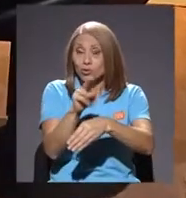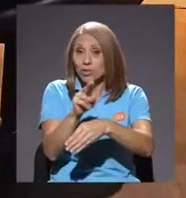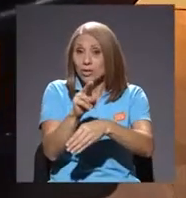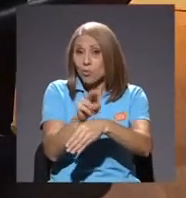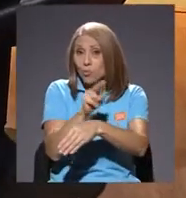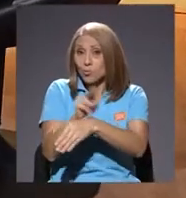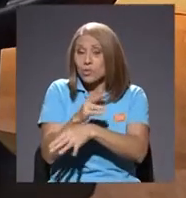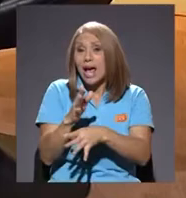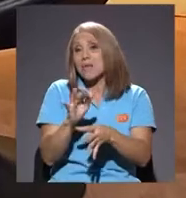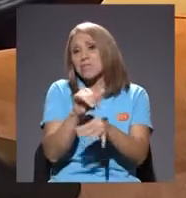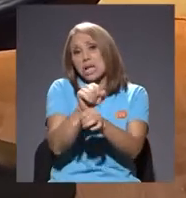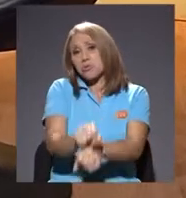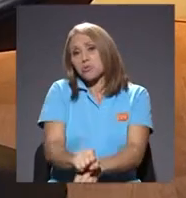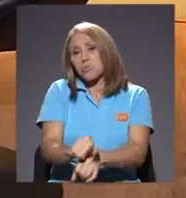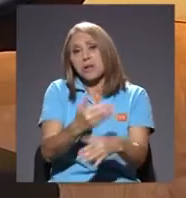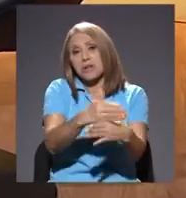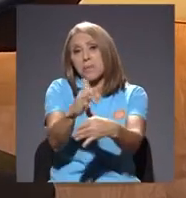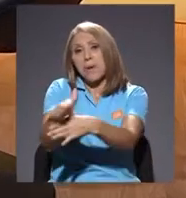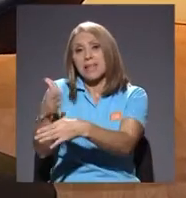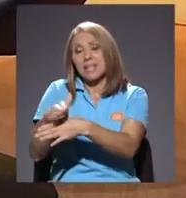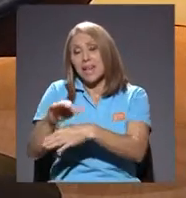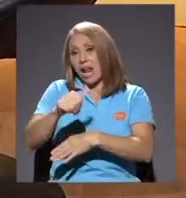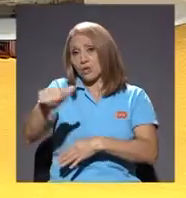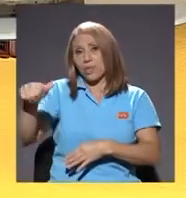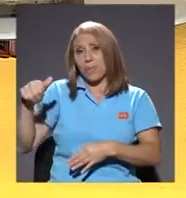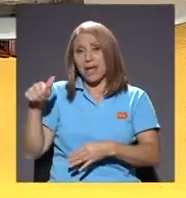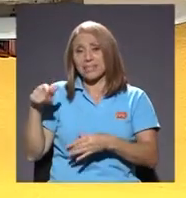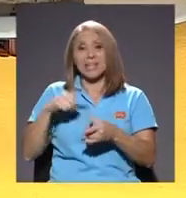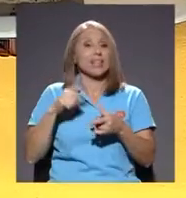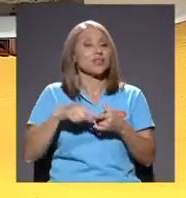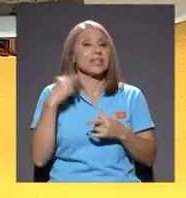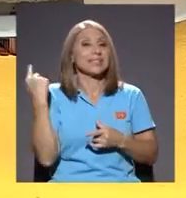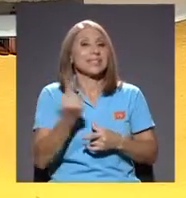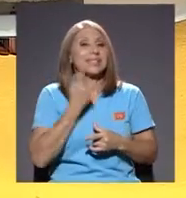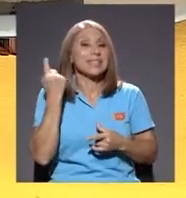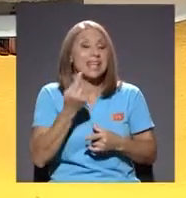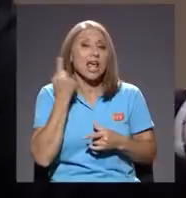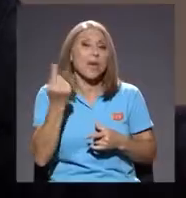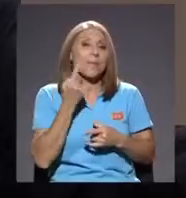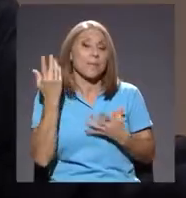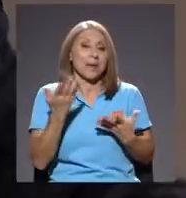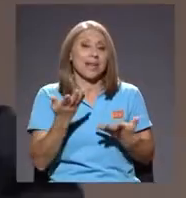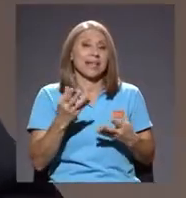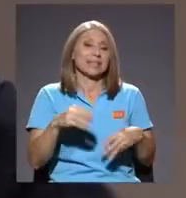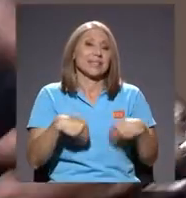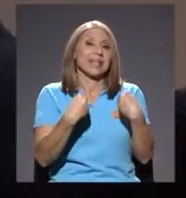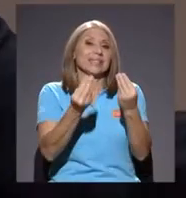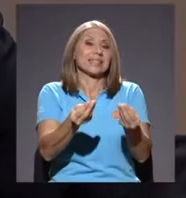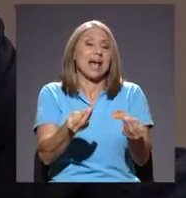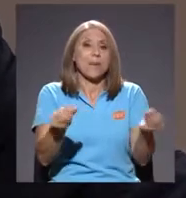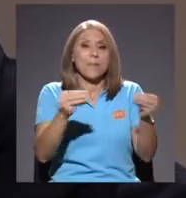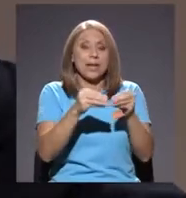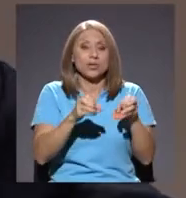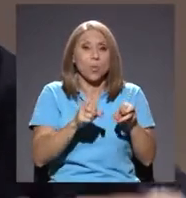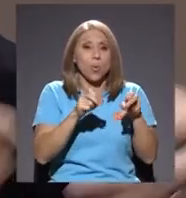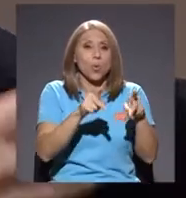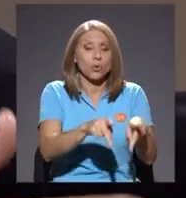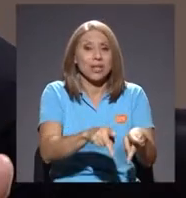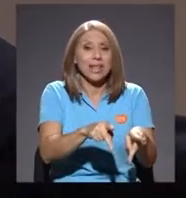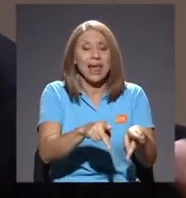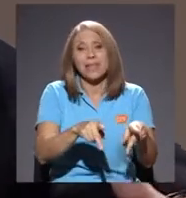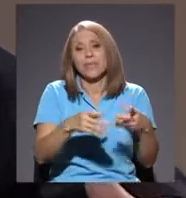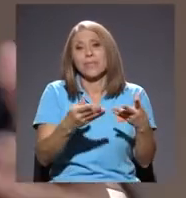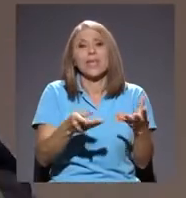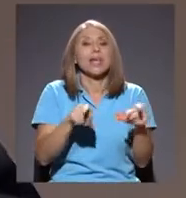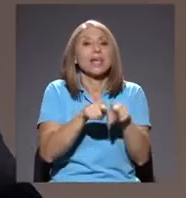más tienen le ponen el peso a los que menos tienen así esto no es al revés y eso eso es porque él tiene una fuerza política la capacidad el